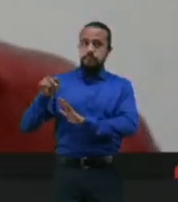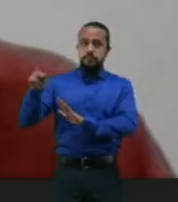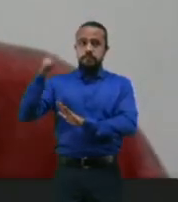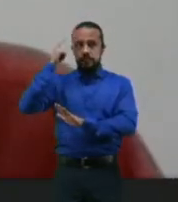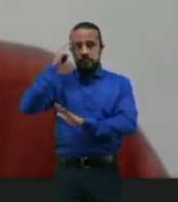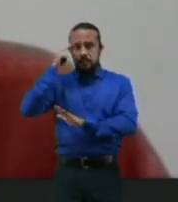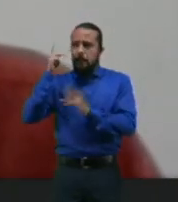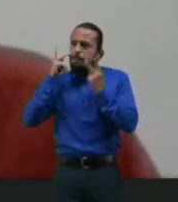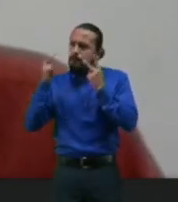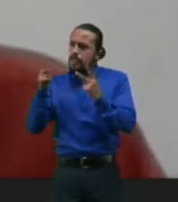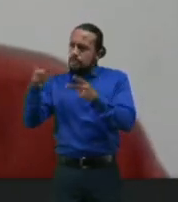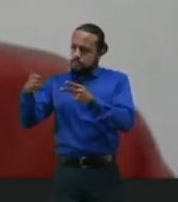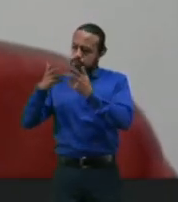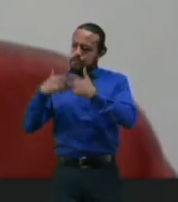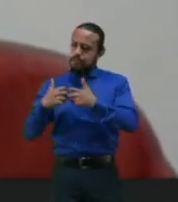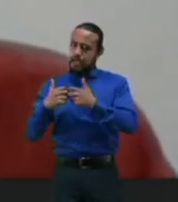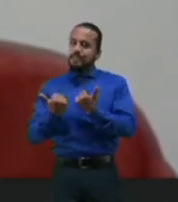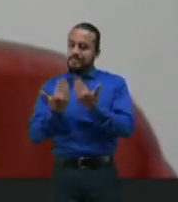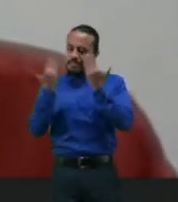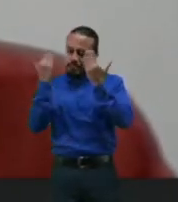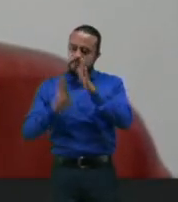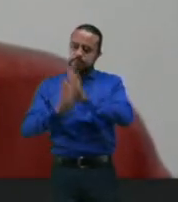viable?